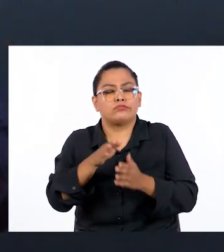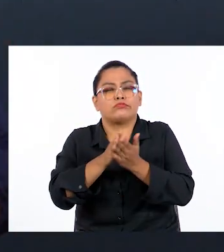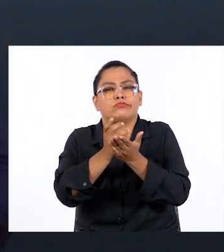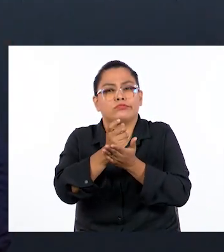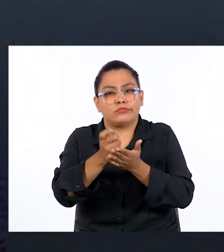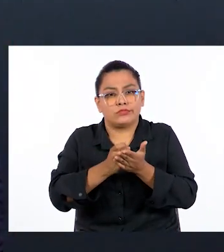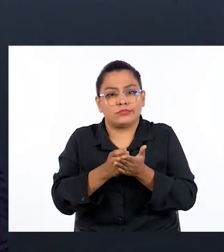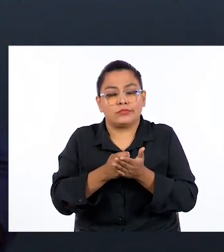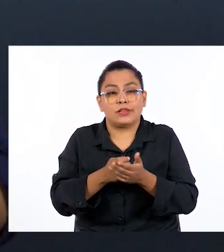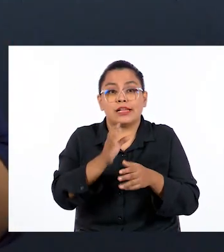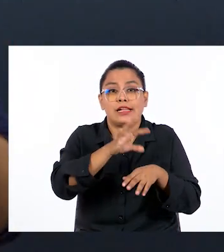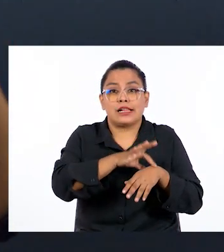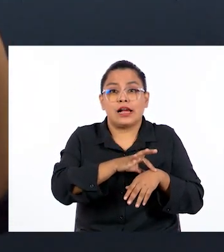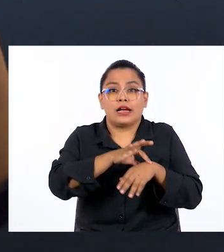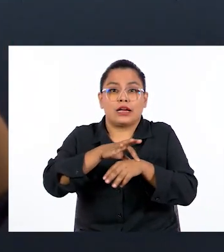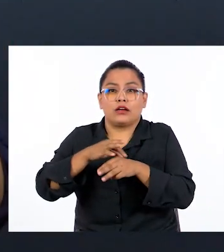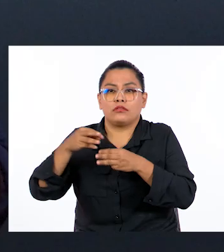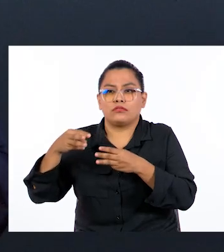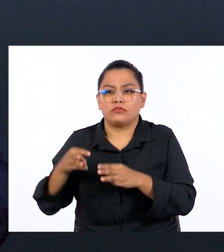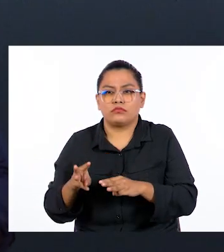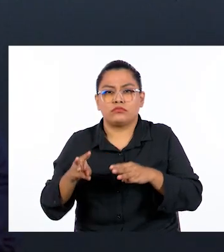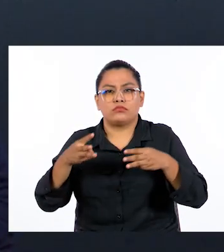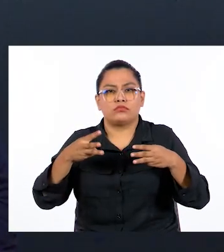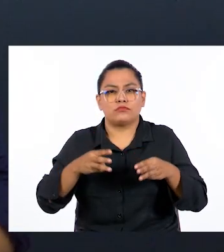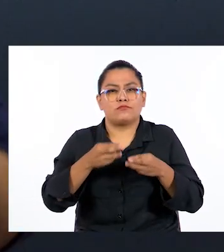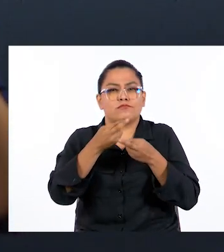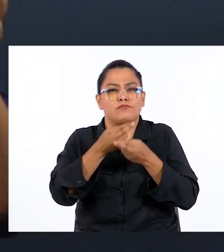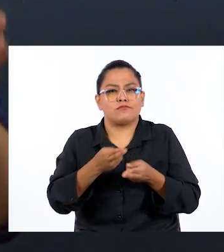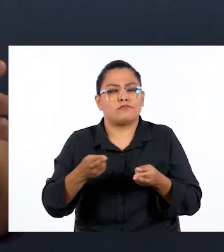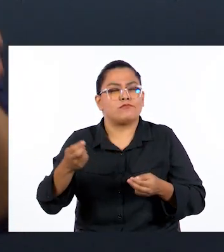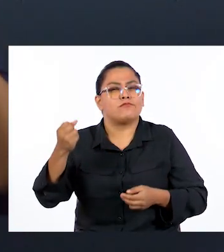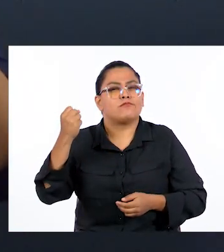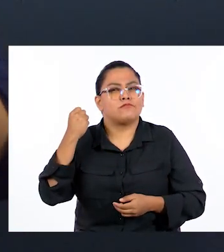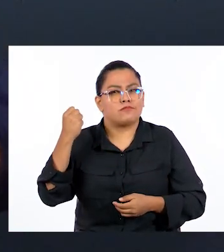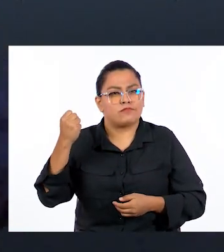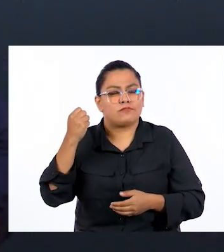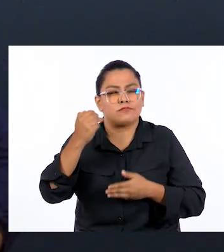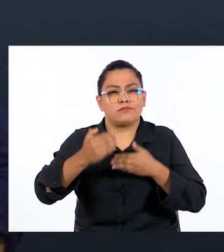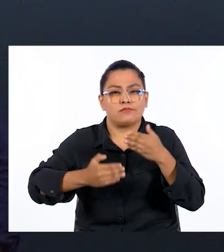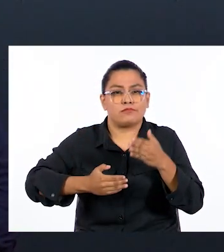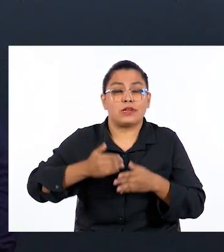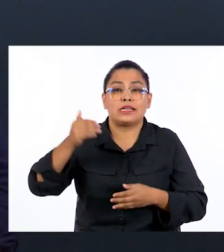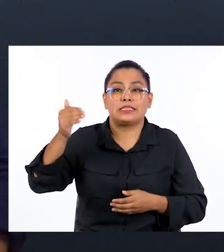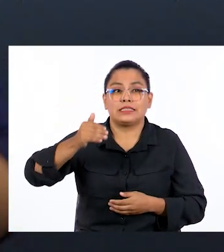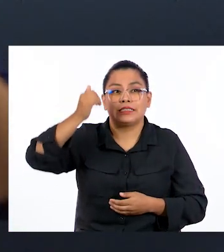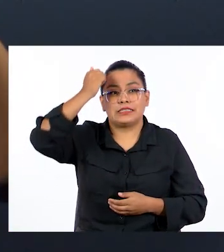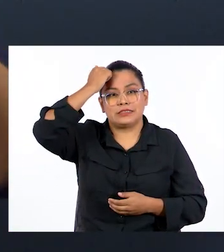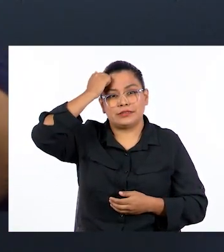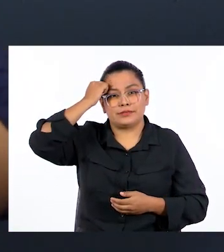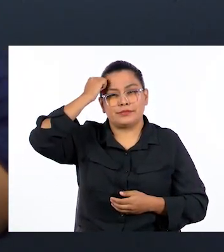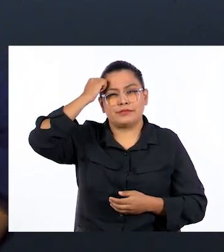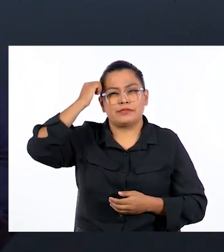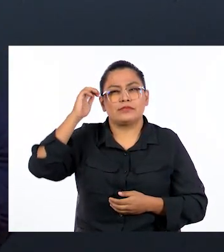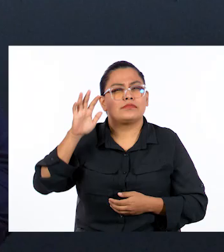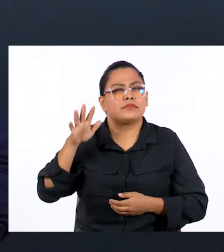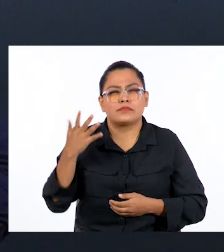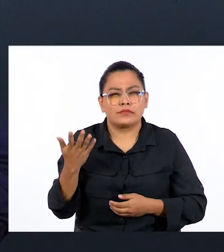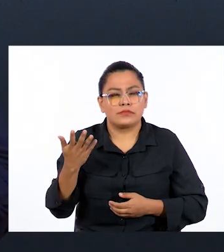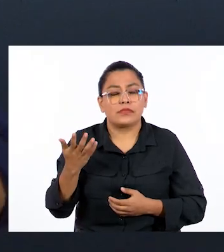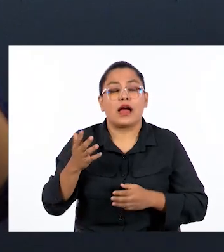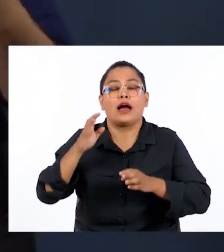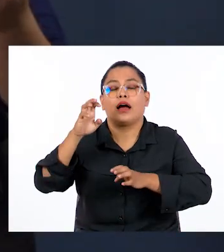la guía metodológica encontramos un recurso muy importante en el proceso de enseñanza-aprendizaje y es la